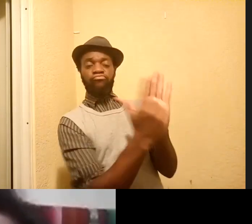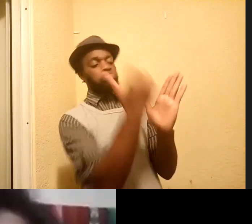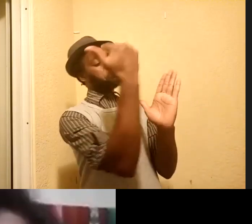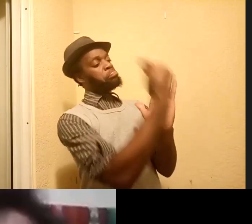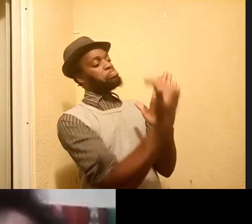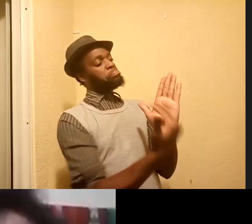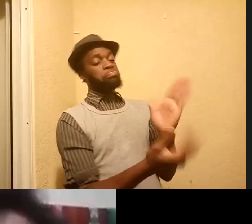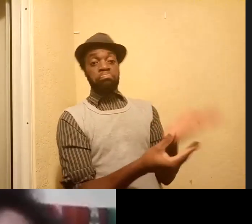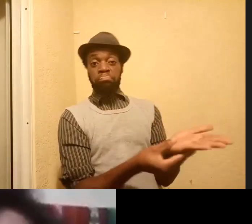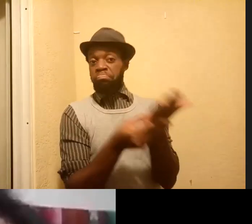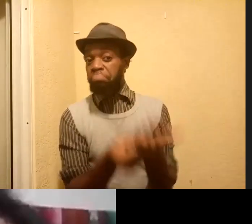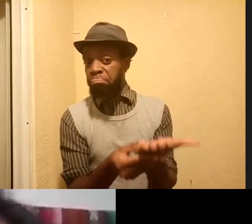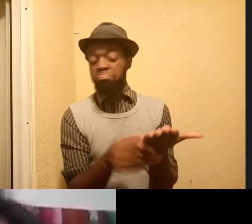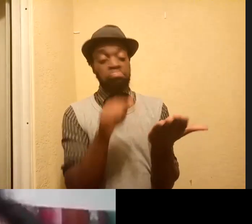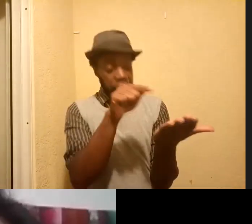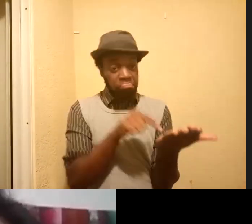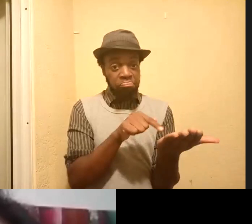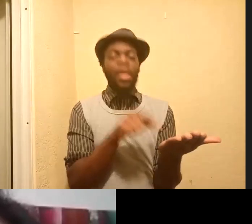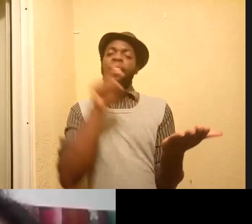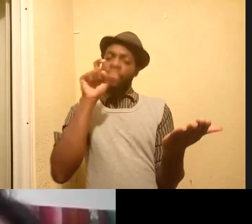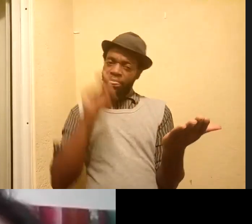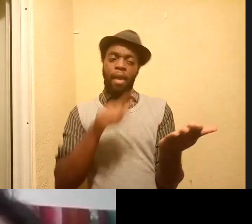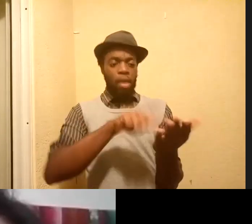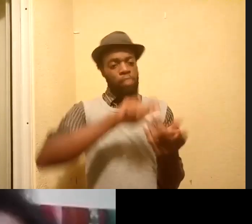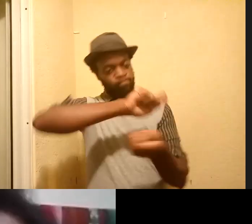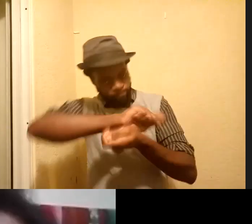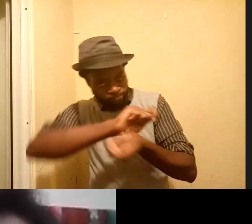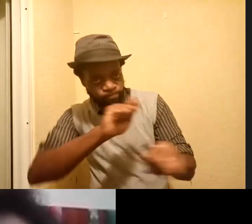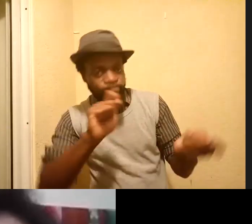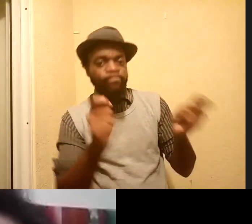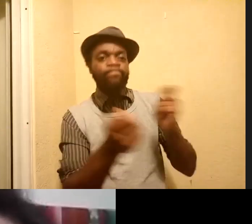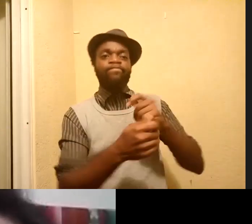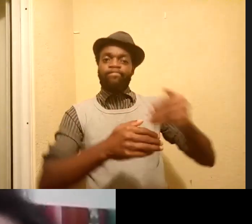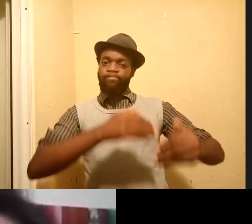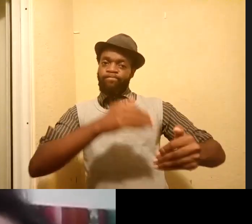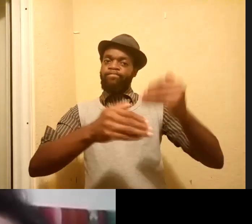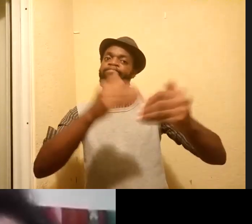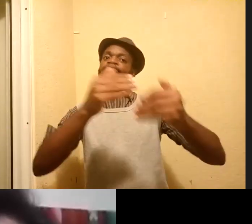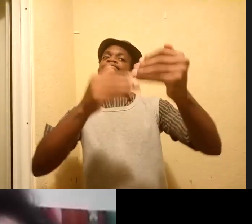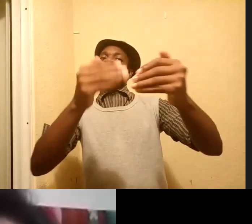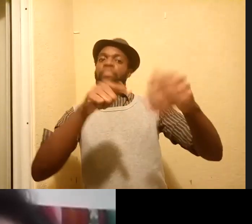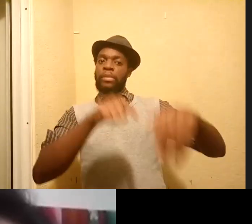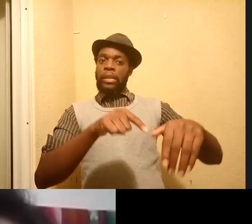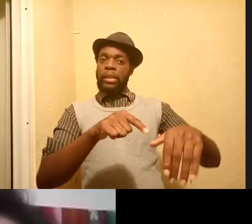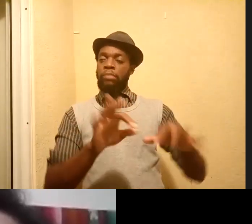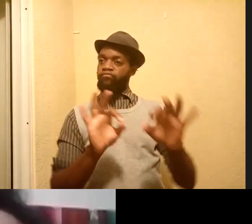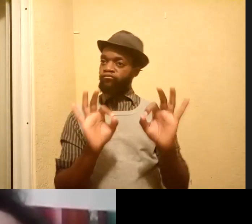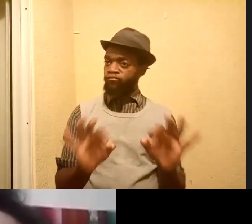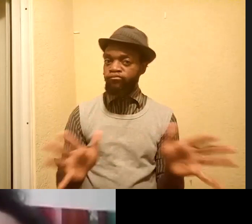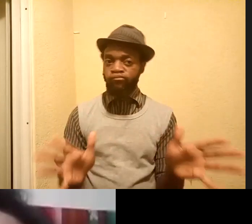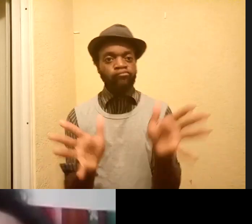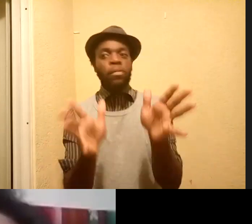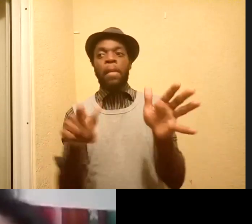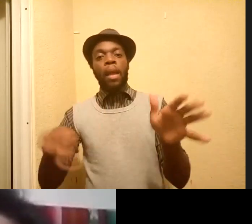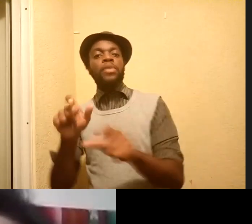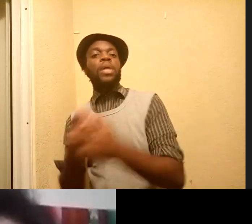acciones afirmativas que se vayan alineando al respeto y al cumplimiento de nuestros derechos. Sin embargo,